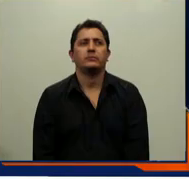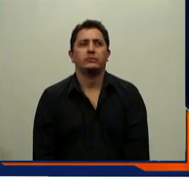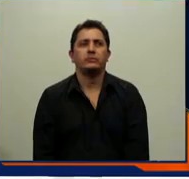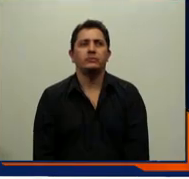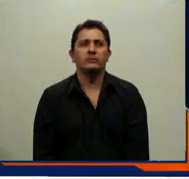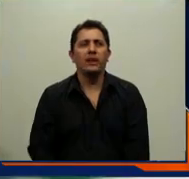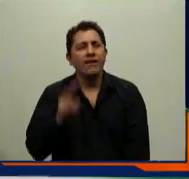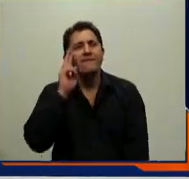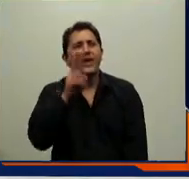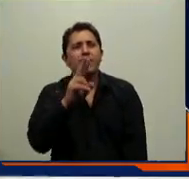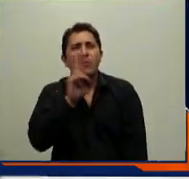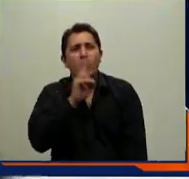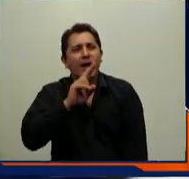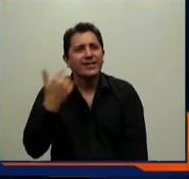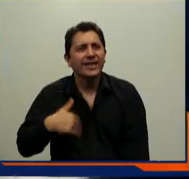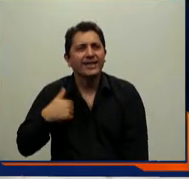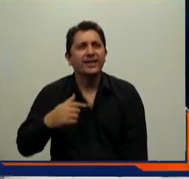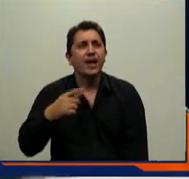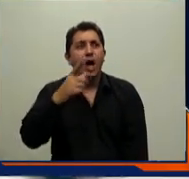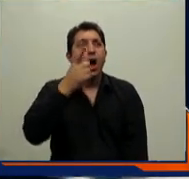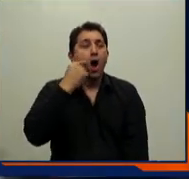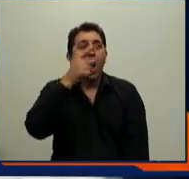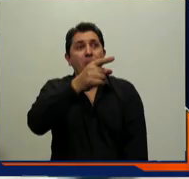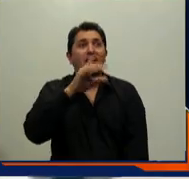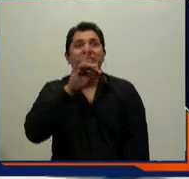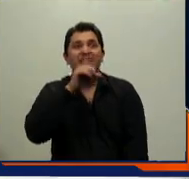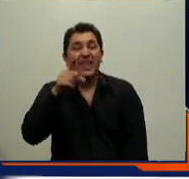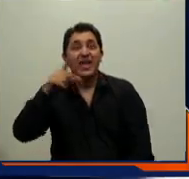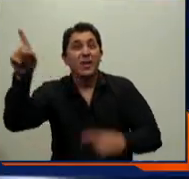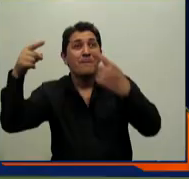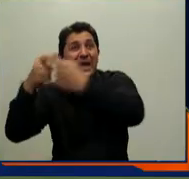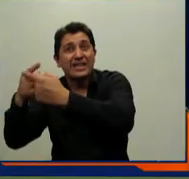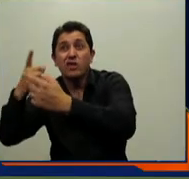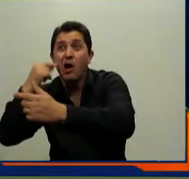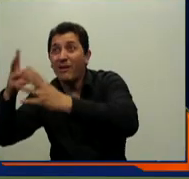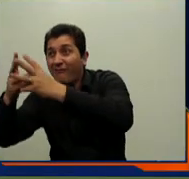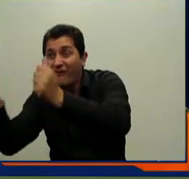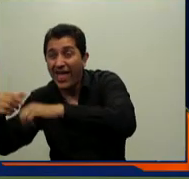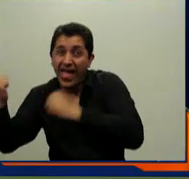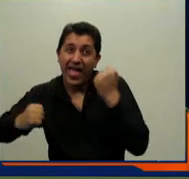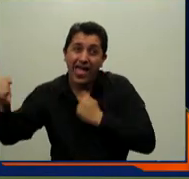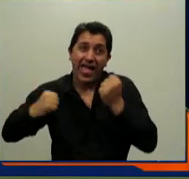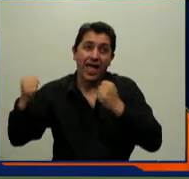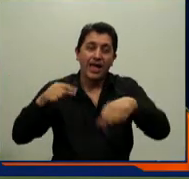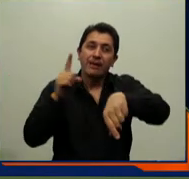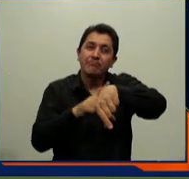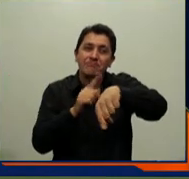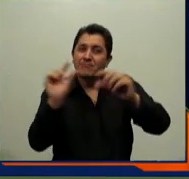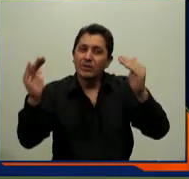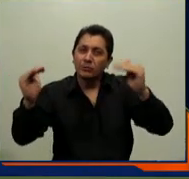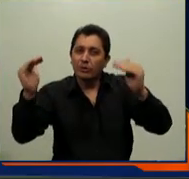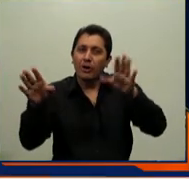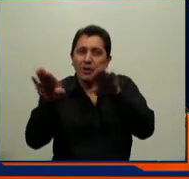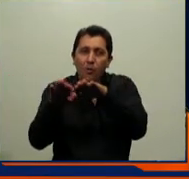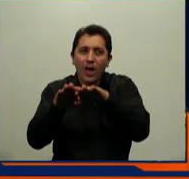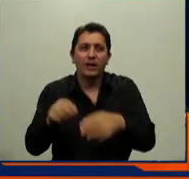Y allí les vemos a las chicas argentinas, a las Leonas y al Chapa Retegui corriendo, porque estaba terminando el partido de los Leones, estuvieron superpuestos algunos minutos y